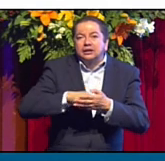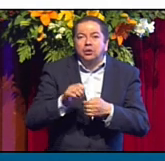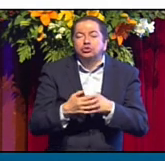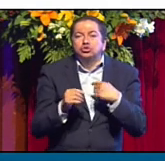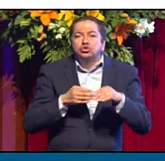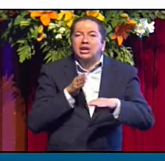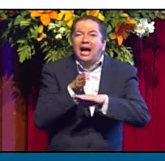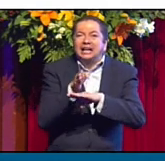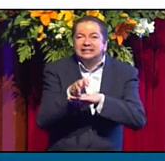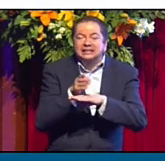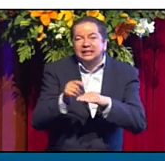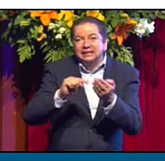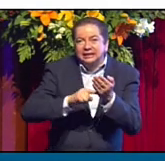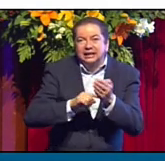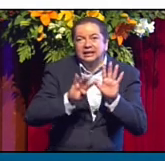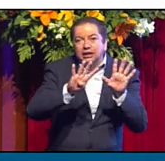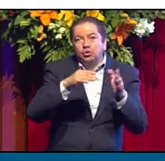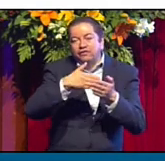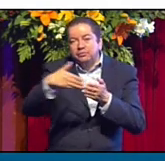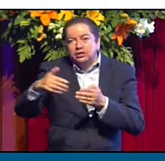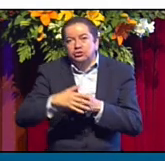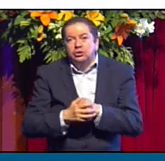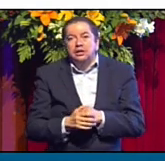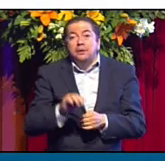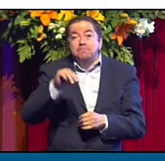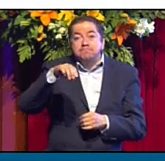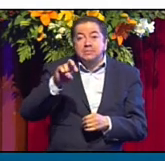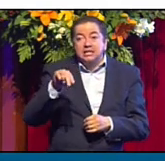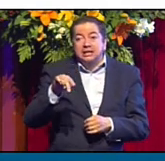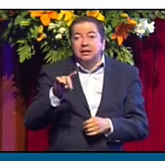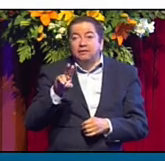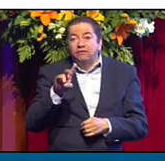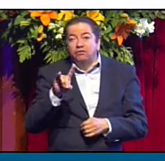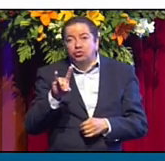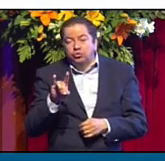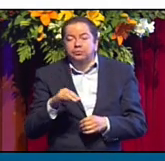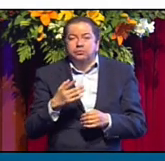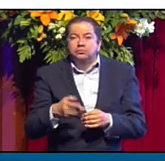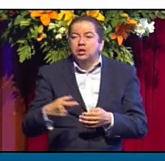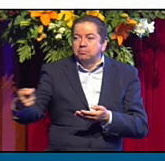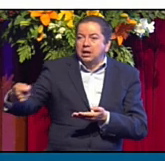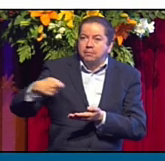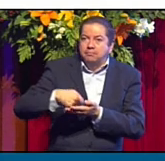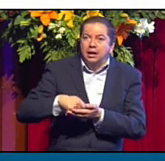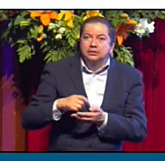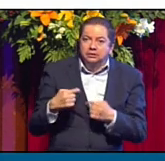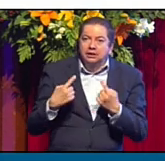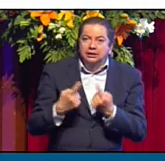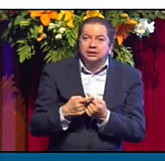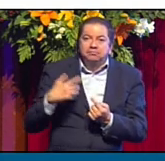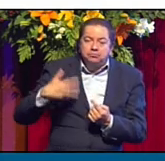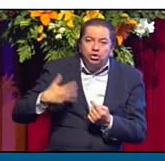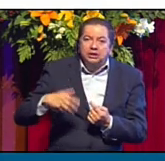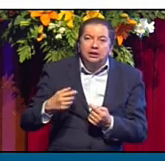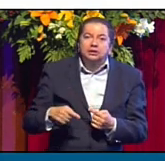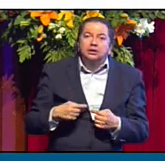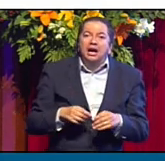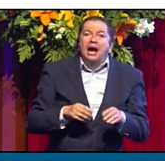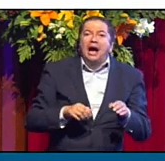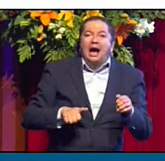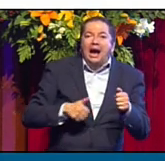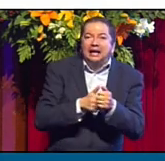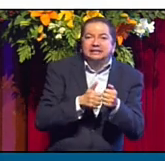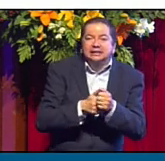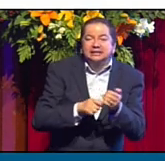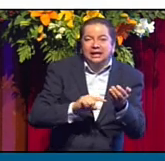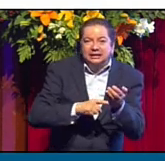asistencia técnica, 9 millones de pesos, pero bueno, el MIMBU nos pasó este dinero, era necesario sacar agarra la cabeza ya nuestro Seremi. Asistencia técnica